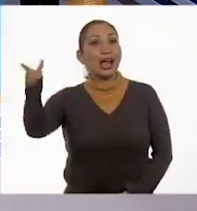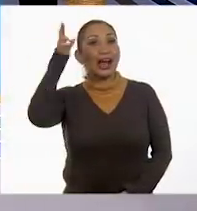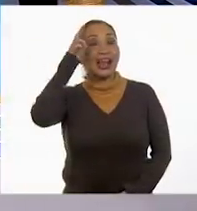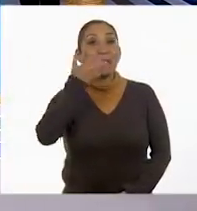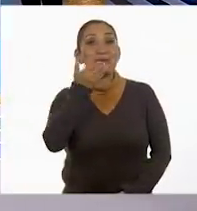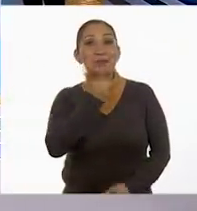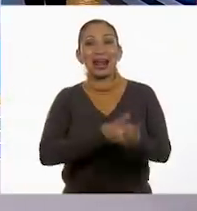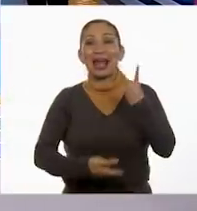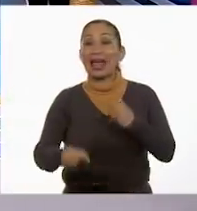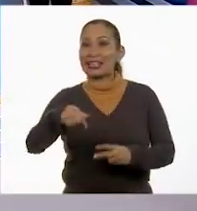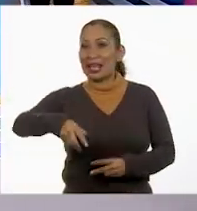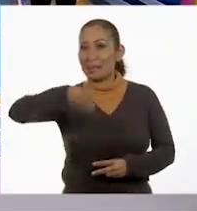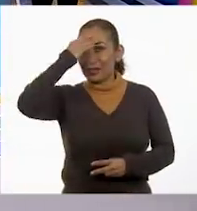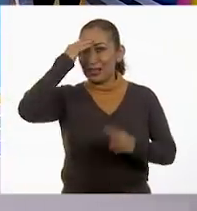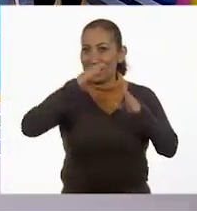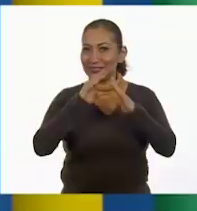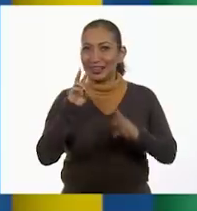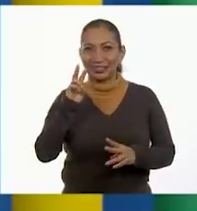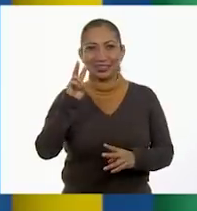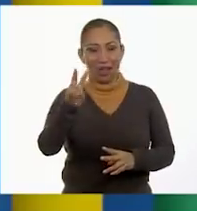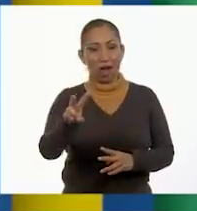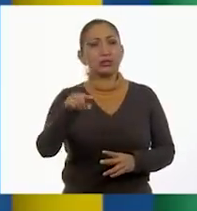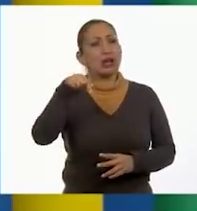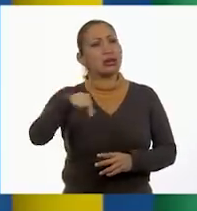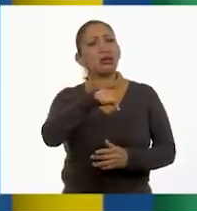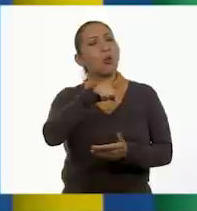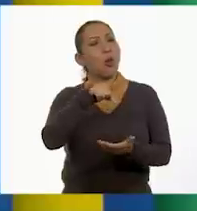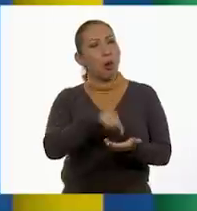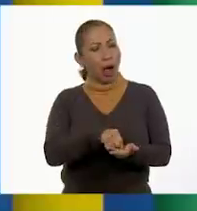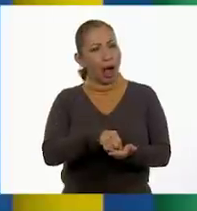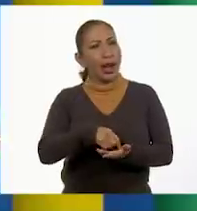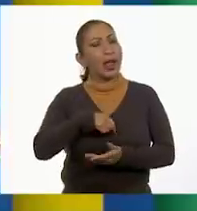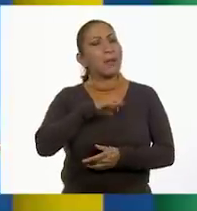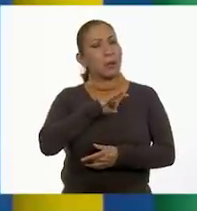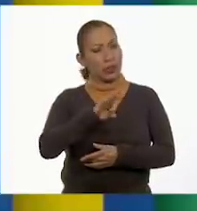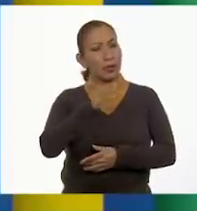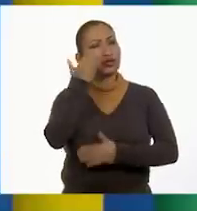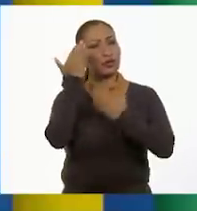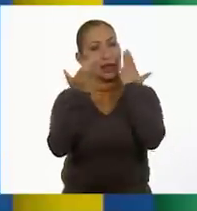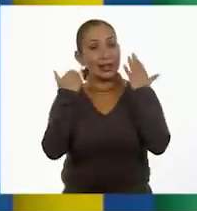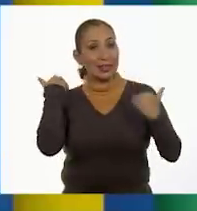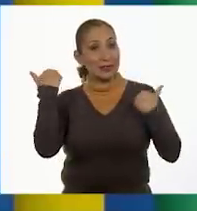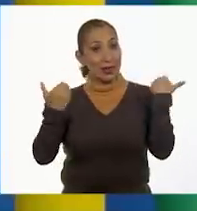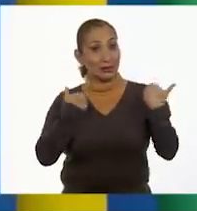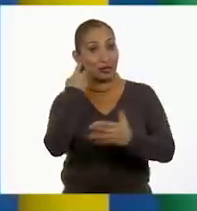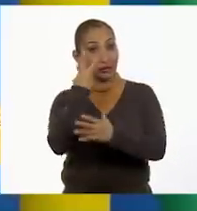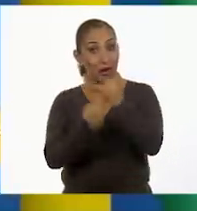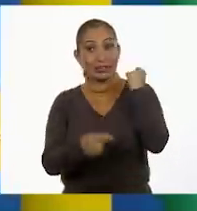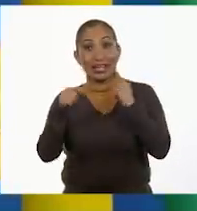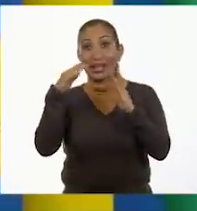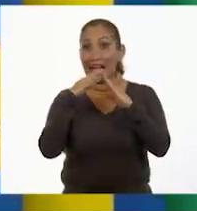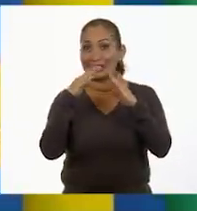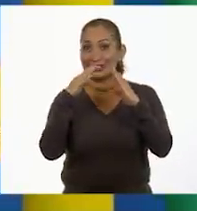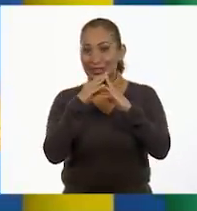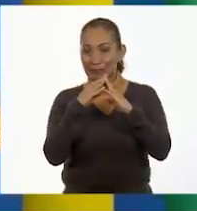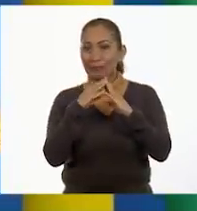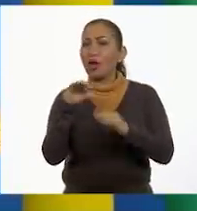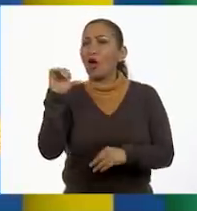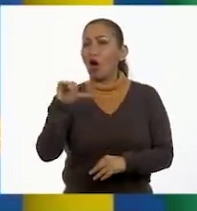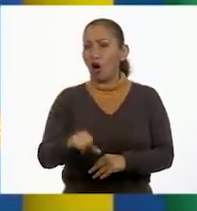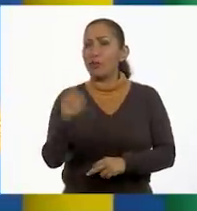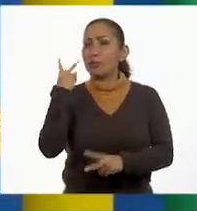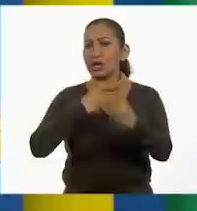Les damos la bienvenida a Aprende en Casa 2, un espacio en el que vamos a poder estudiar y divertirnos desde nuestros hogares. Hoy